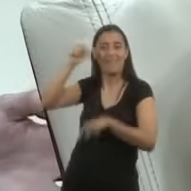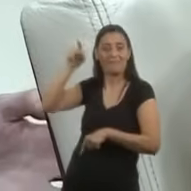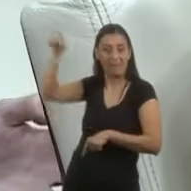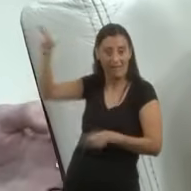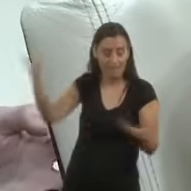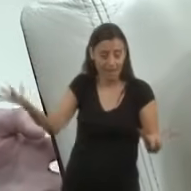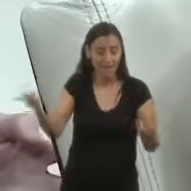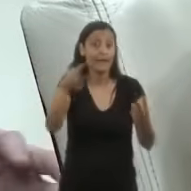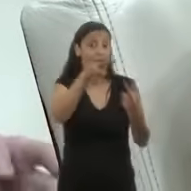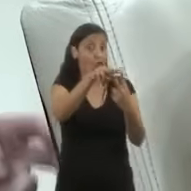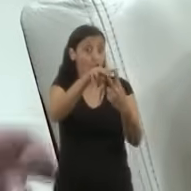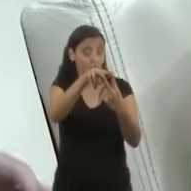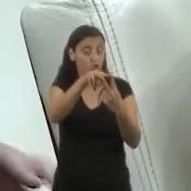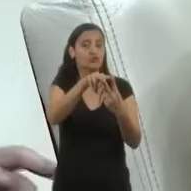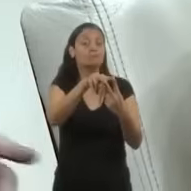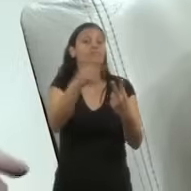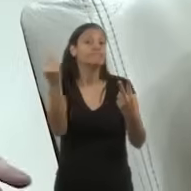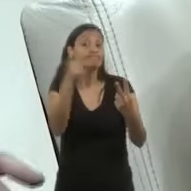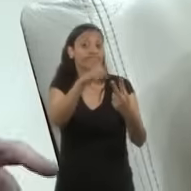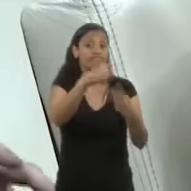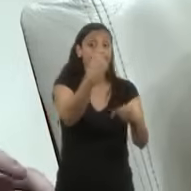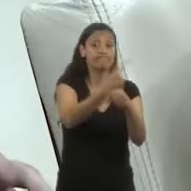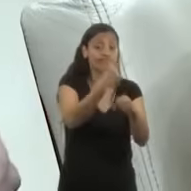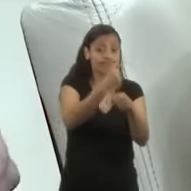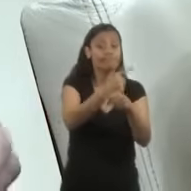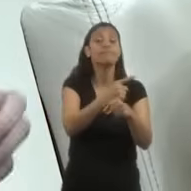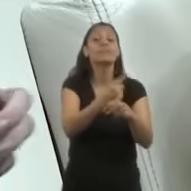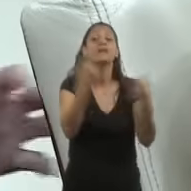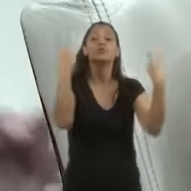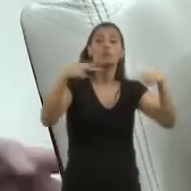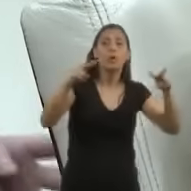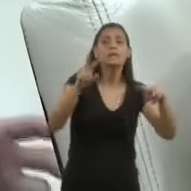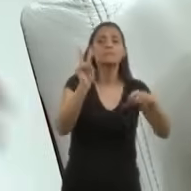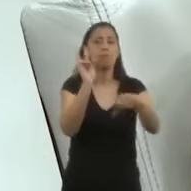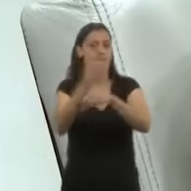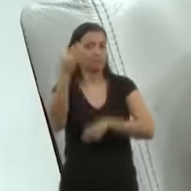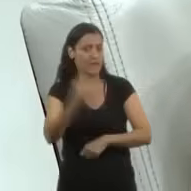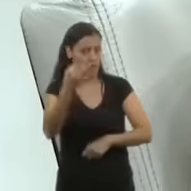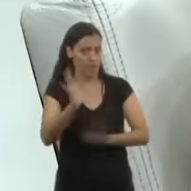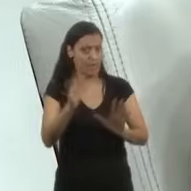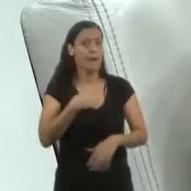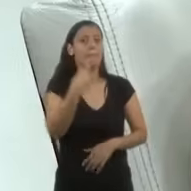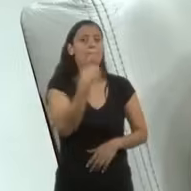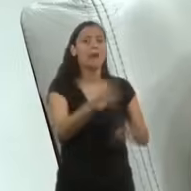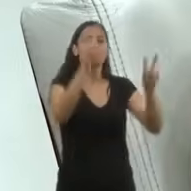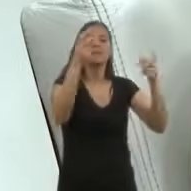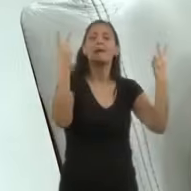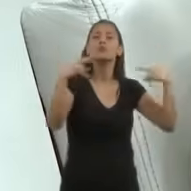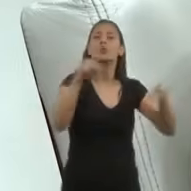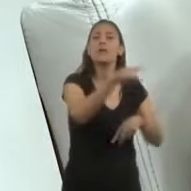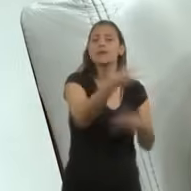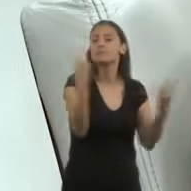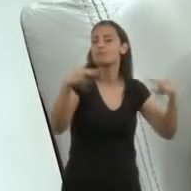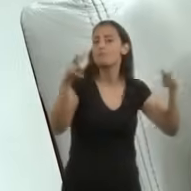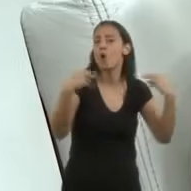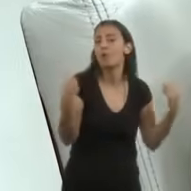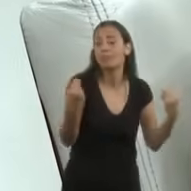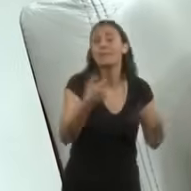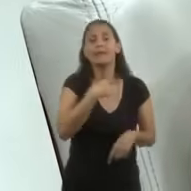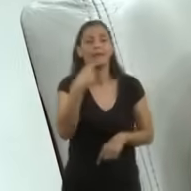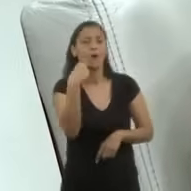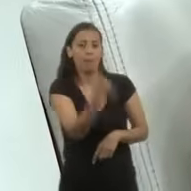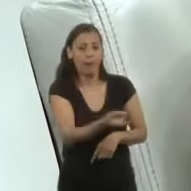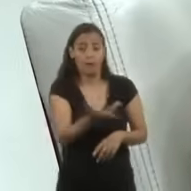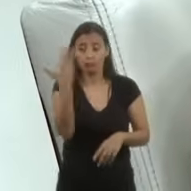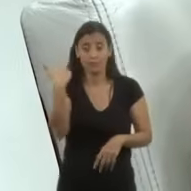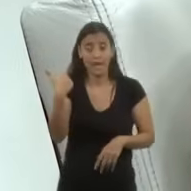que tocan a como son la seguridad y el turismo voy a empezar por la pregunta del turismo quería consultarle en